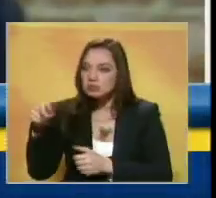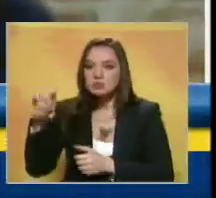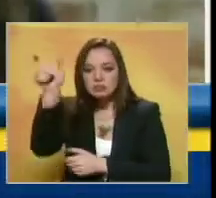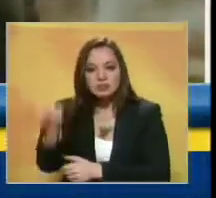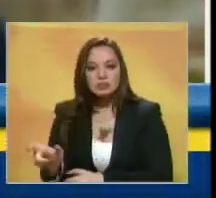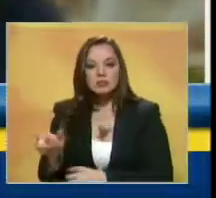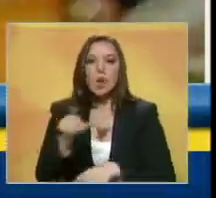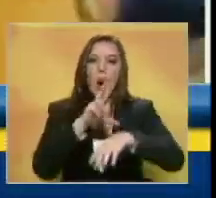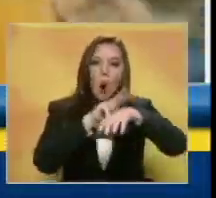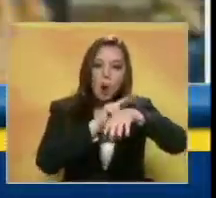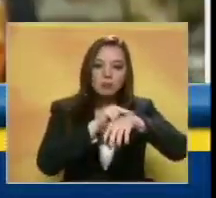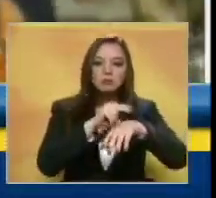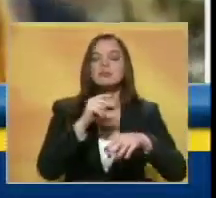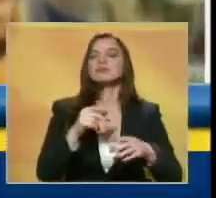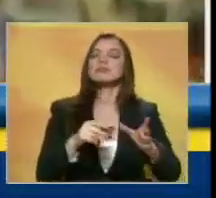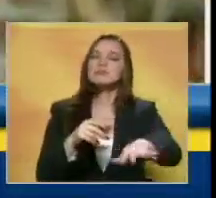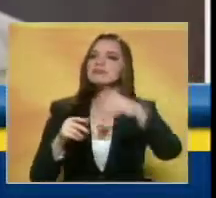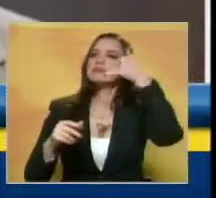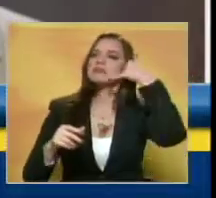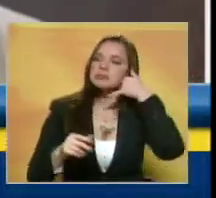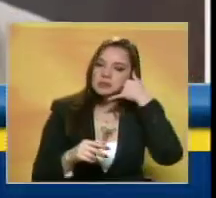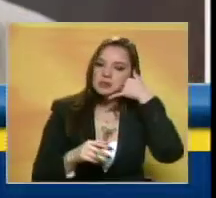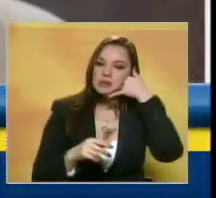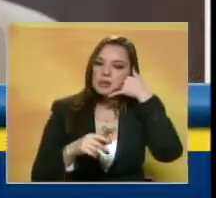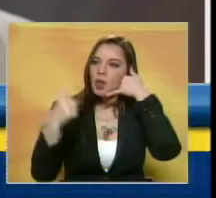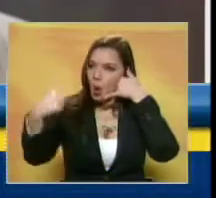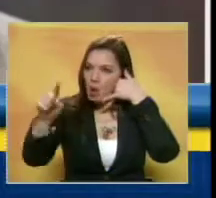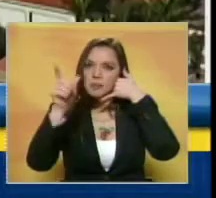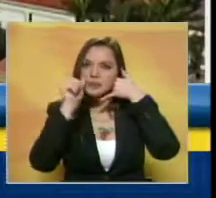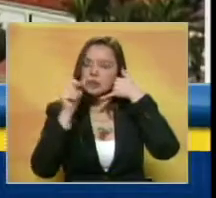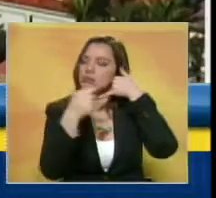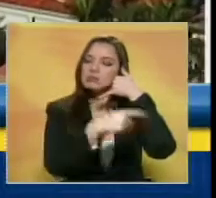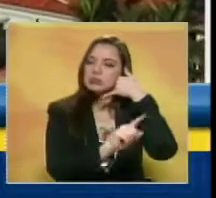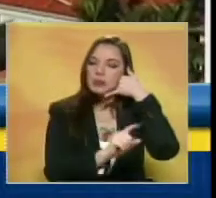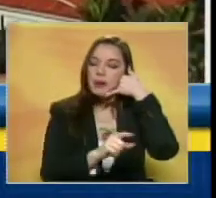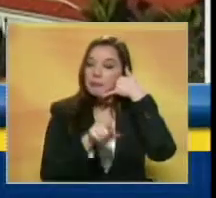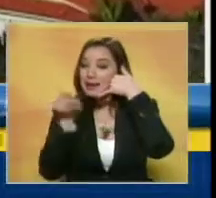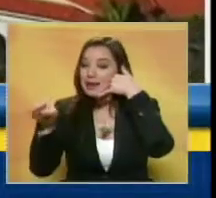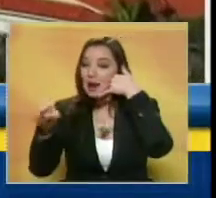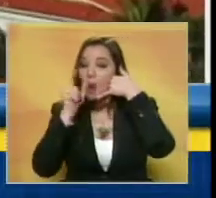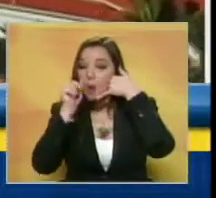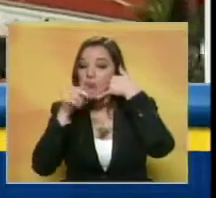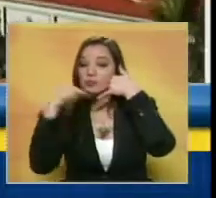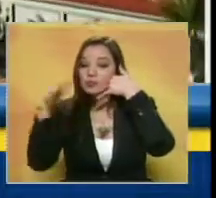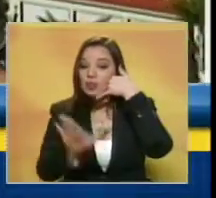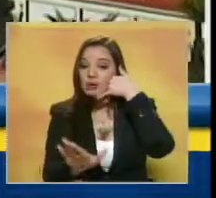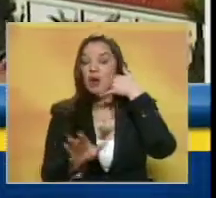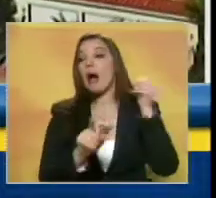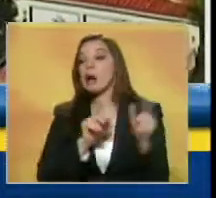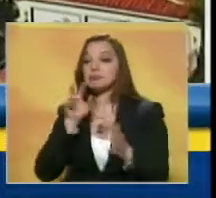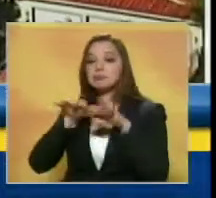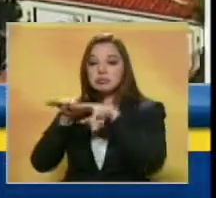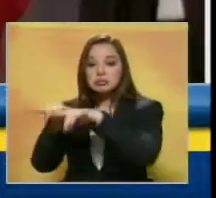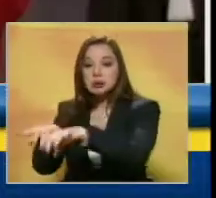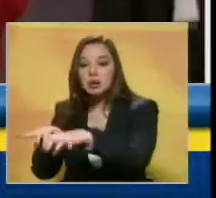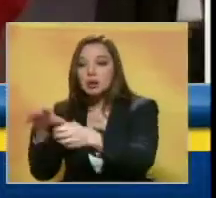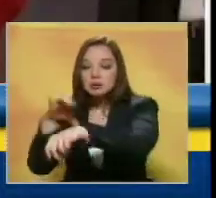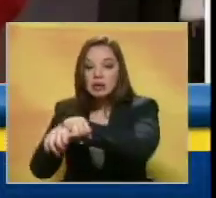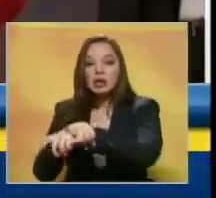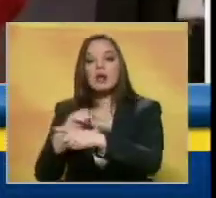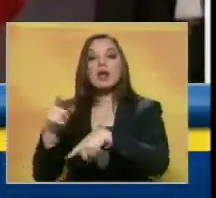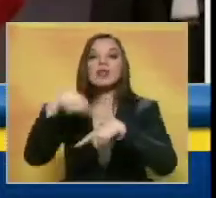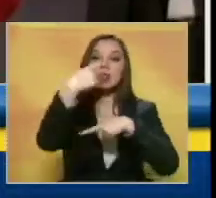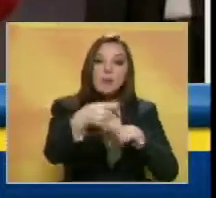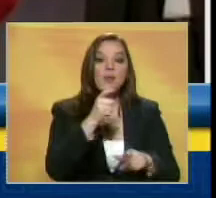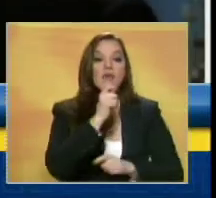por paramédicos que respondieron a una llamada al 911. Las autoridades en California darán una rueda de prensa para esclarecer